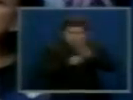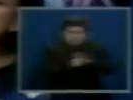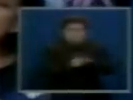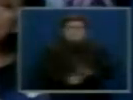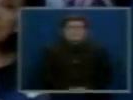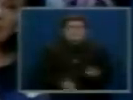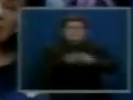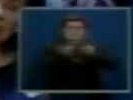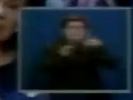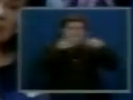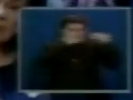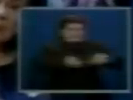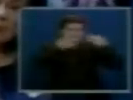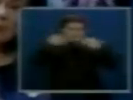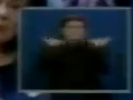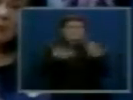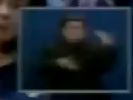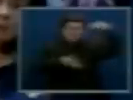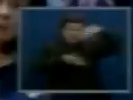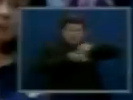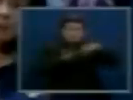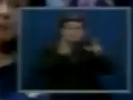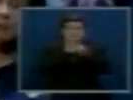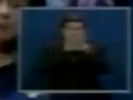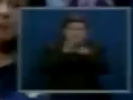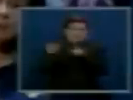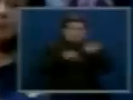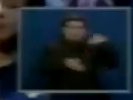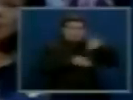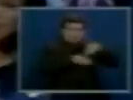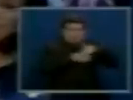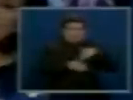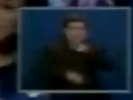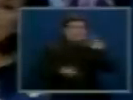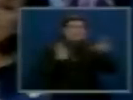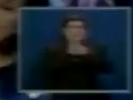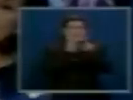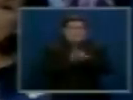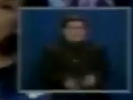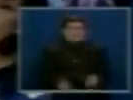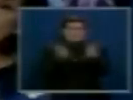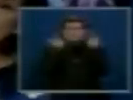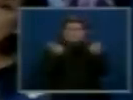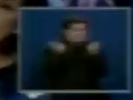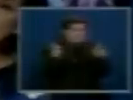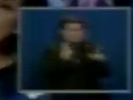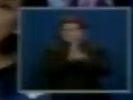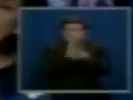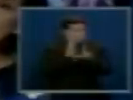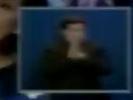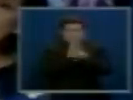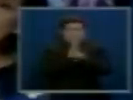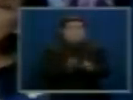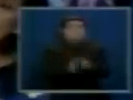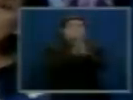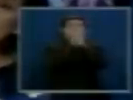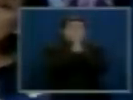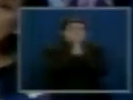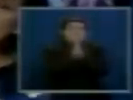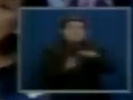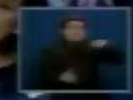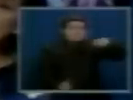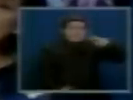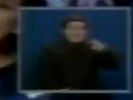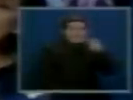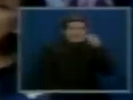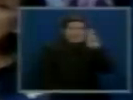las disposiciones ya contenidas en la Ley de Control Interno y en la Ley de Enriquecimiento Ilícito. Y solicito a la Procuraduría General